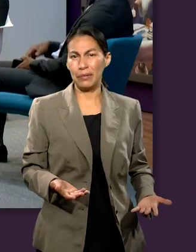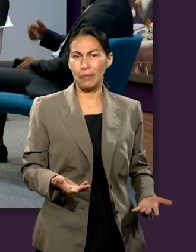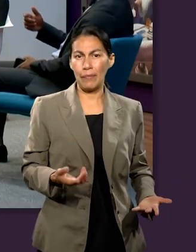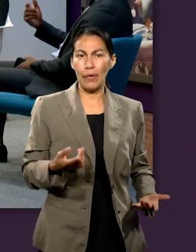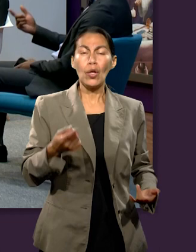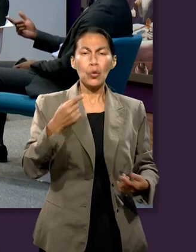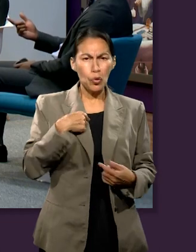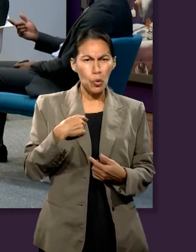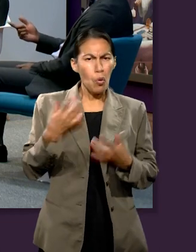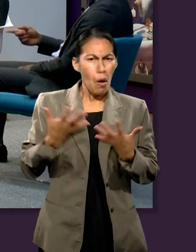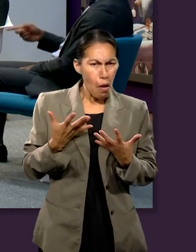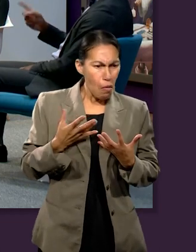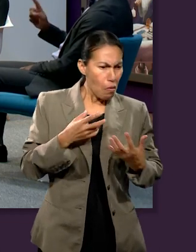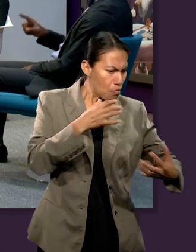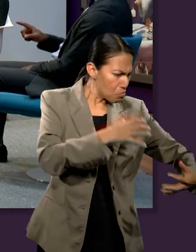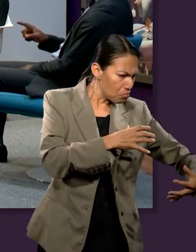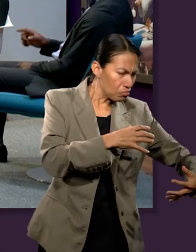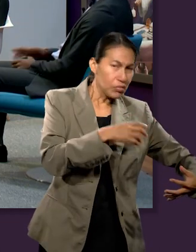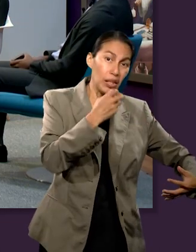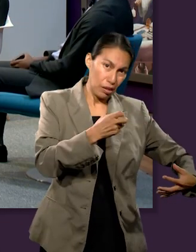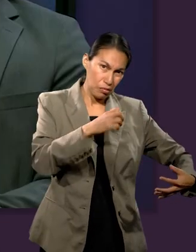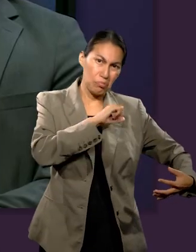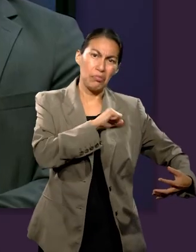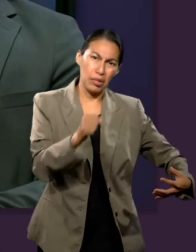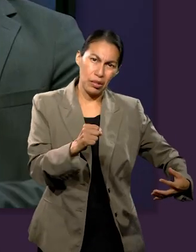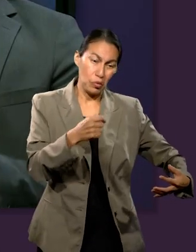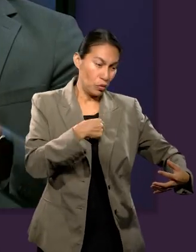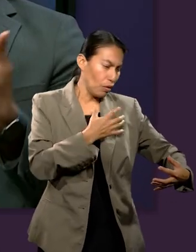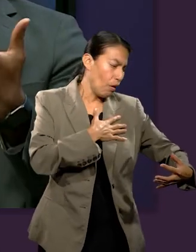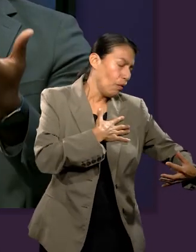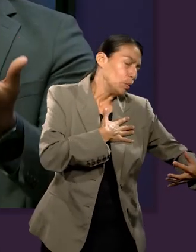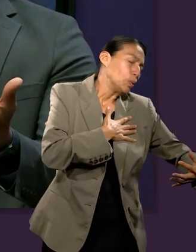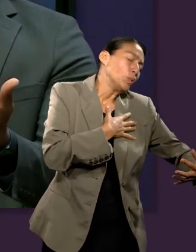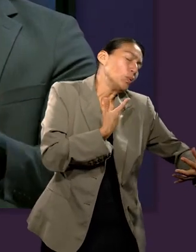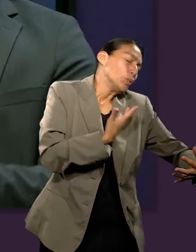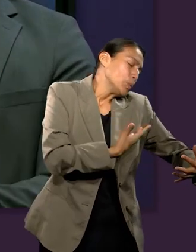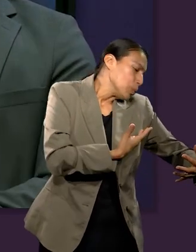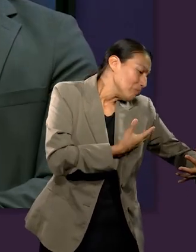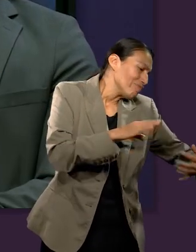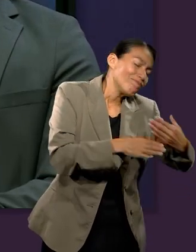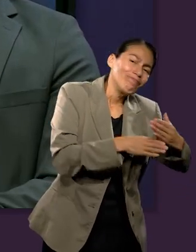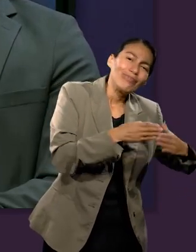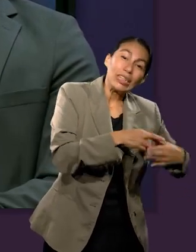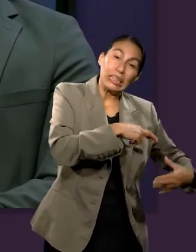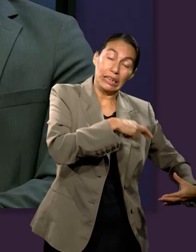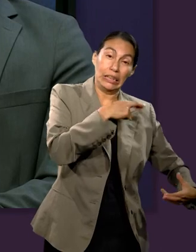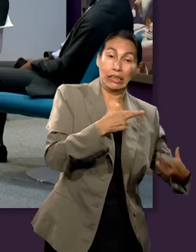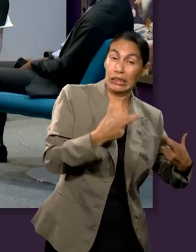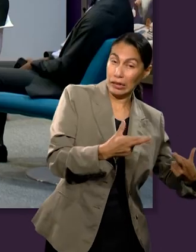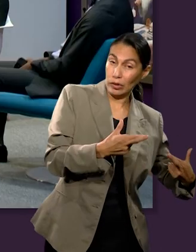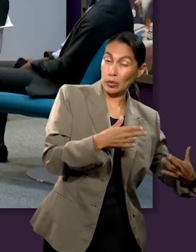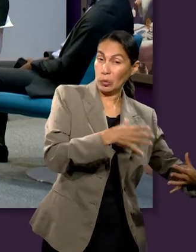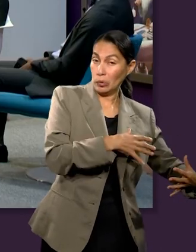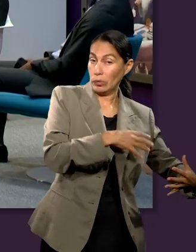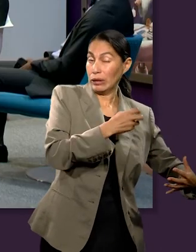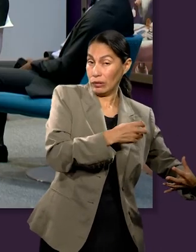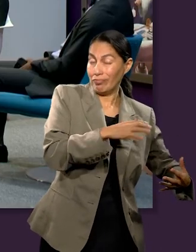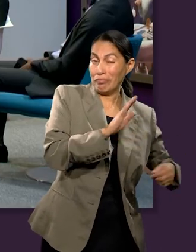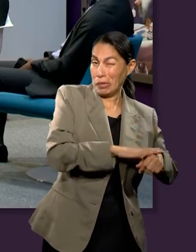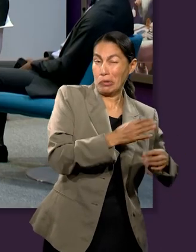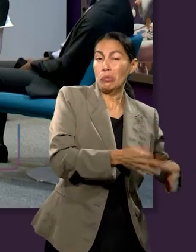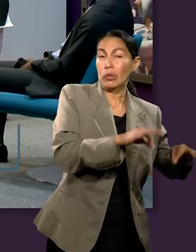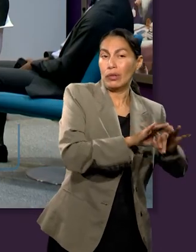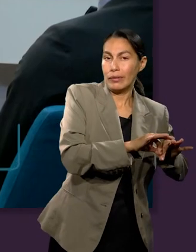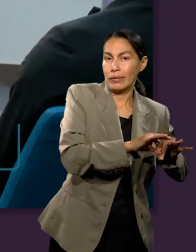qué hacemos con ellas sí puede ser malo y cuanto amor le tenemos Eso es lo malo Gracias